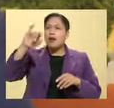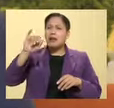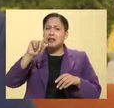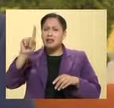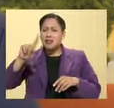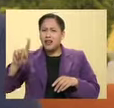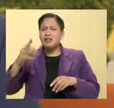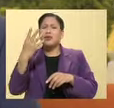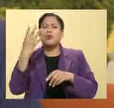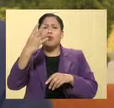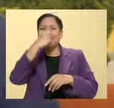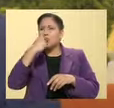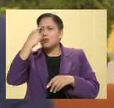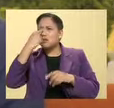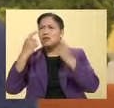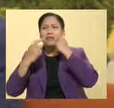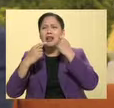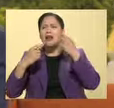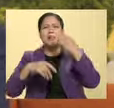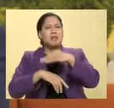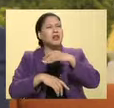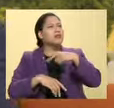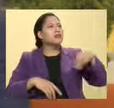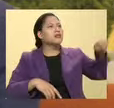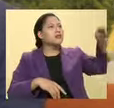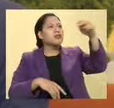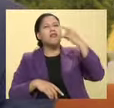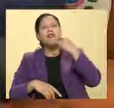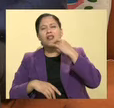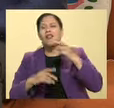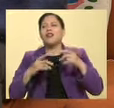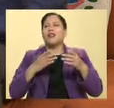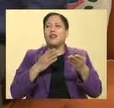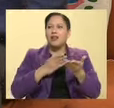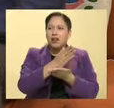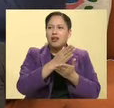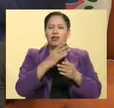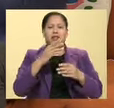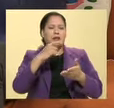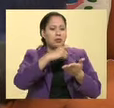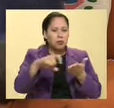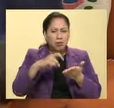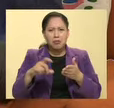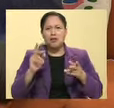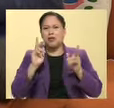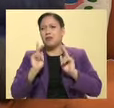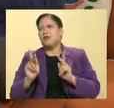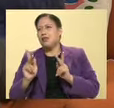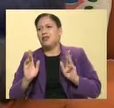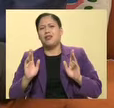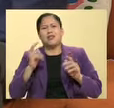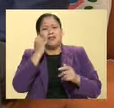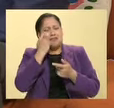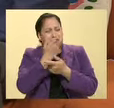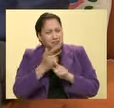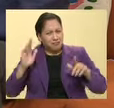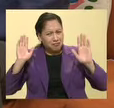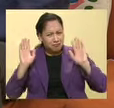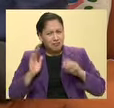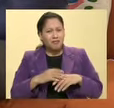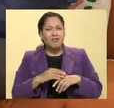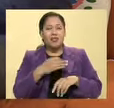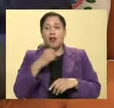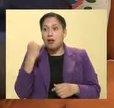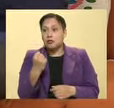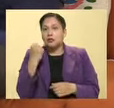es dentro de 4 horas, vamos a hacernos güeyes en otro. Crúzate, compra, platica, que se den la oportunidad de improvisar con la familia, no ser